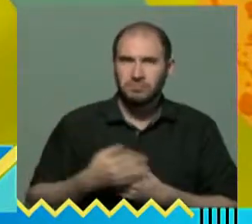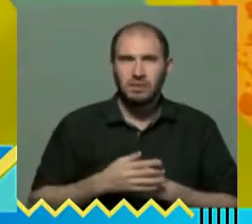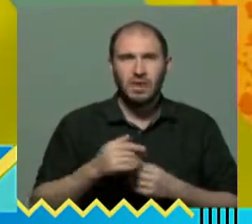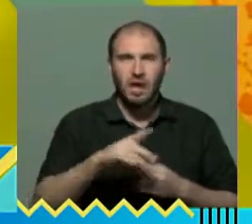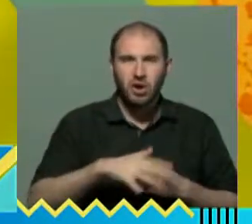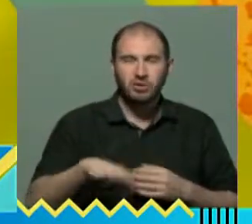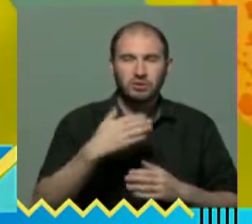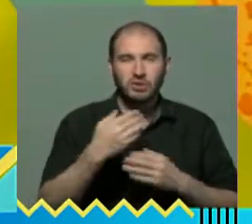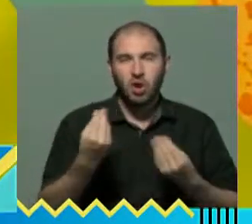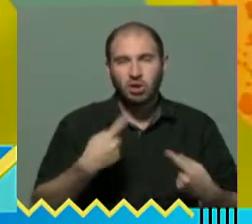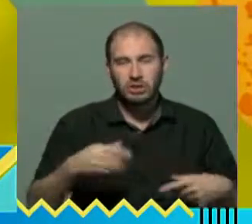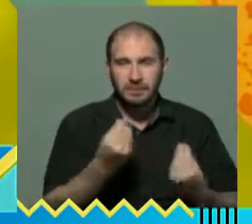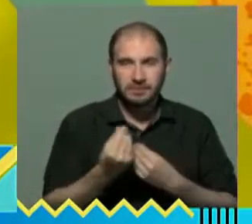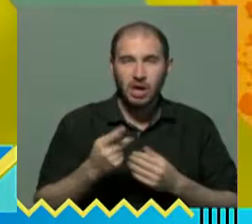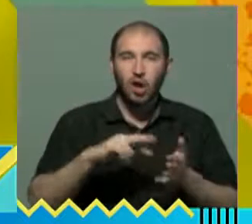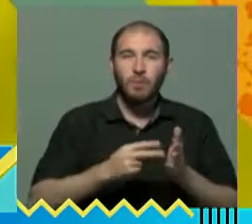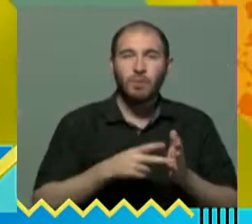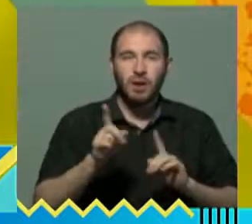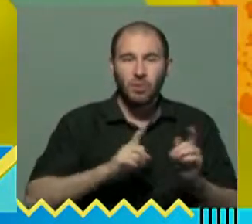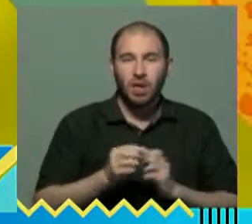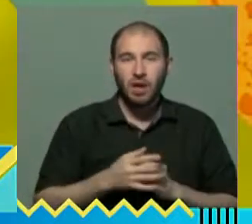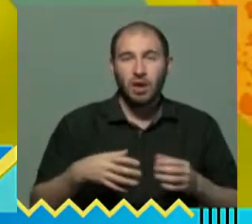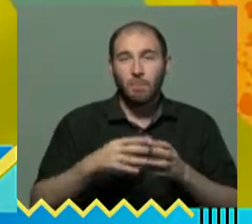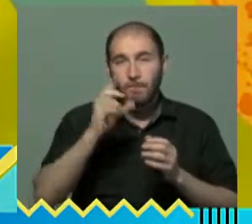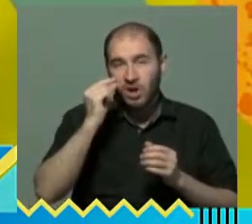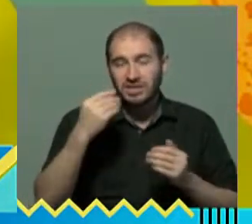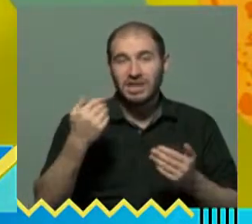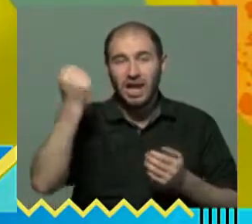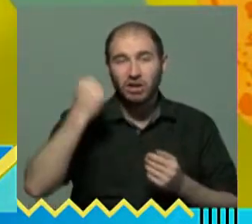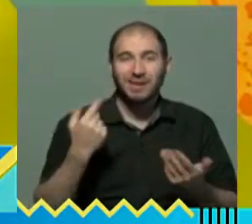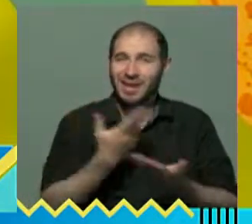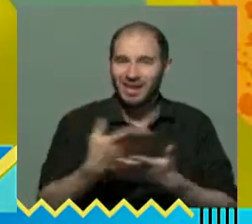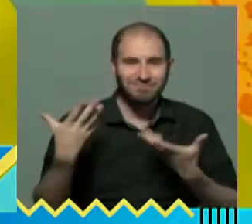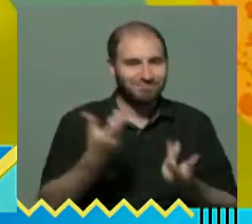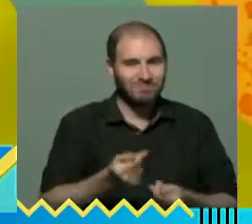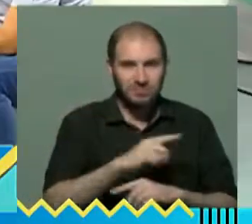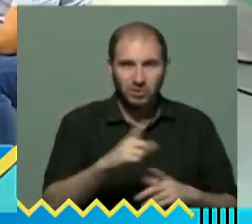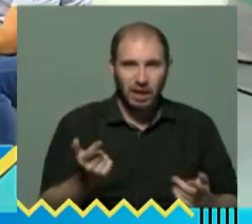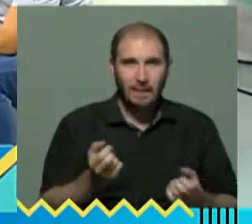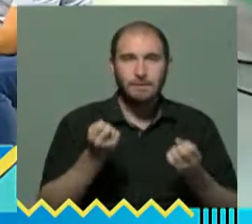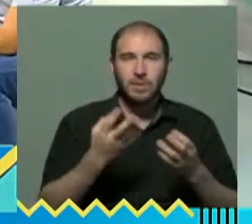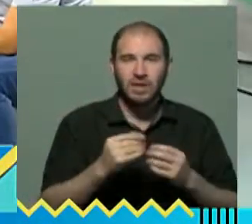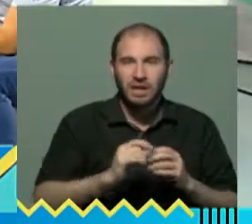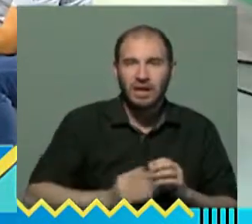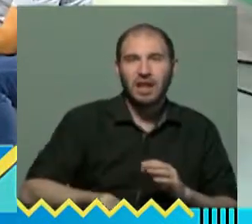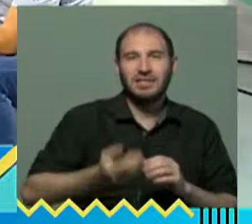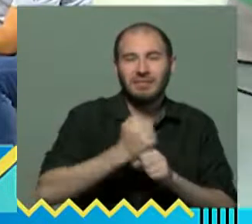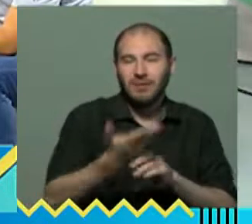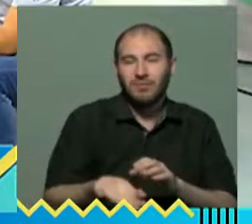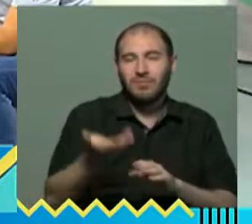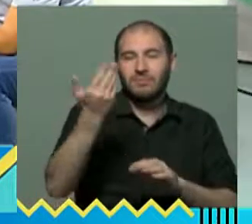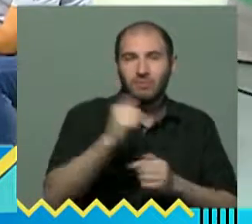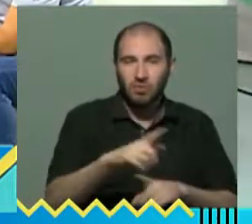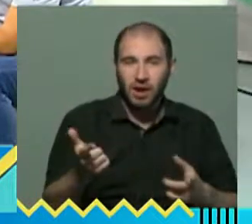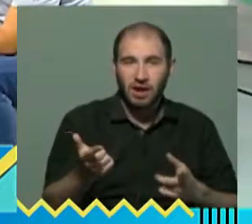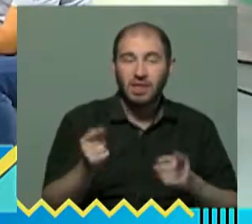situación. El problema es que vemos que las políticas macroeconómicas no están ayudando, por un lado porque no hay un crecimiento del empleo, por